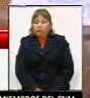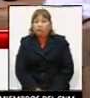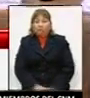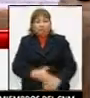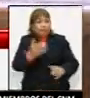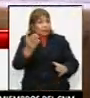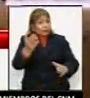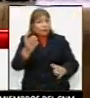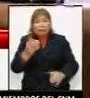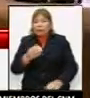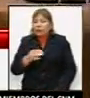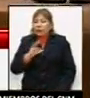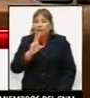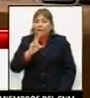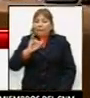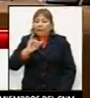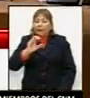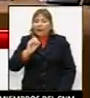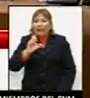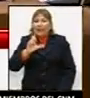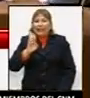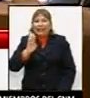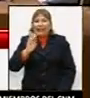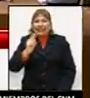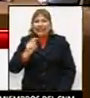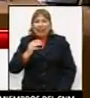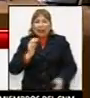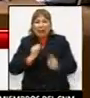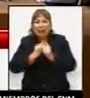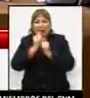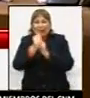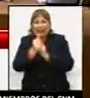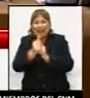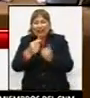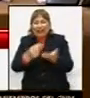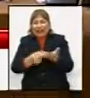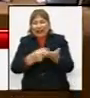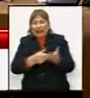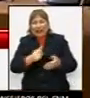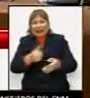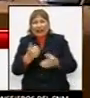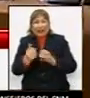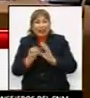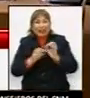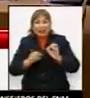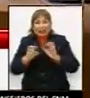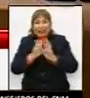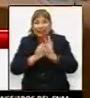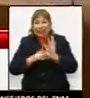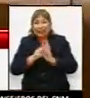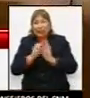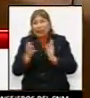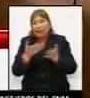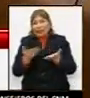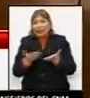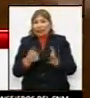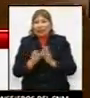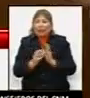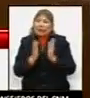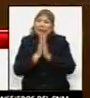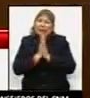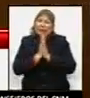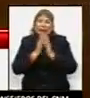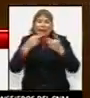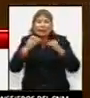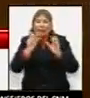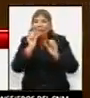Congresista Violeta. Sí, Presidenta, veo que de alguna manera hemos pasado a la discusión del otro proyecto, pero dado que no va a estar luego el doctor Tuesta, me permito hacer